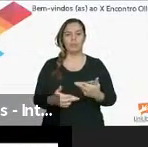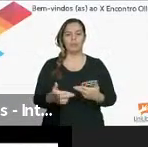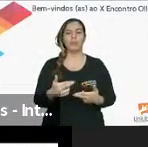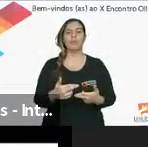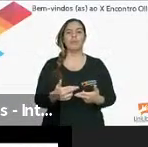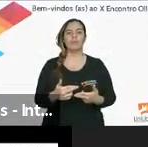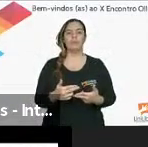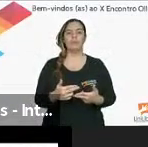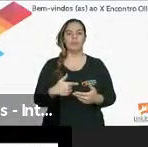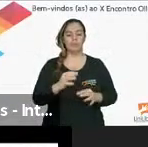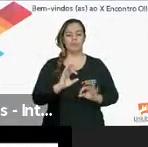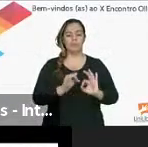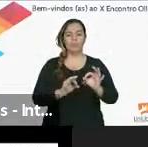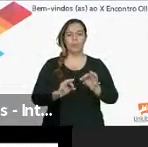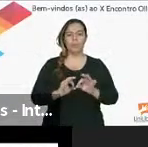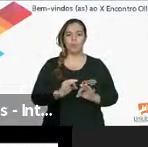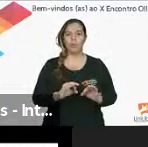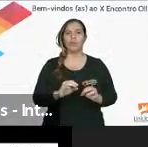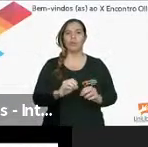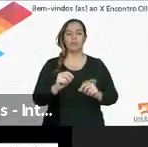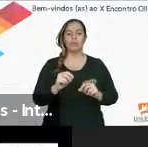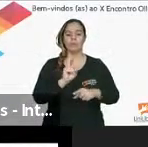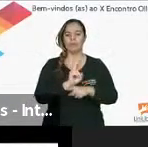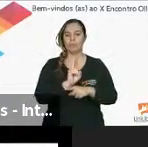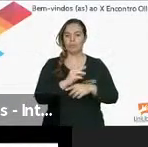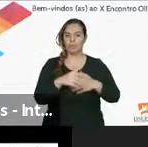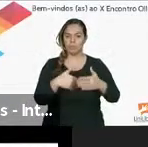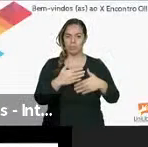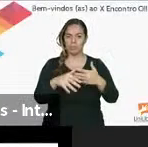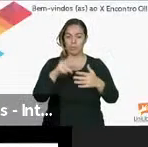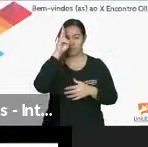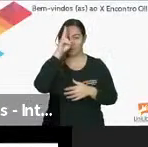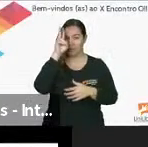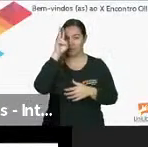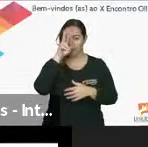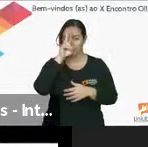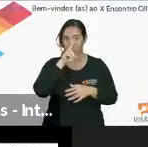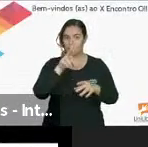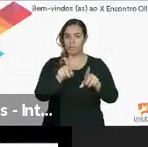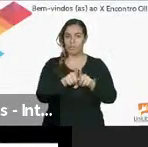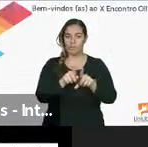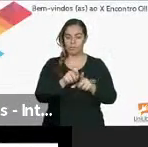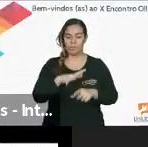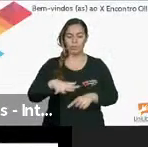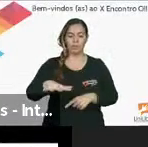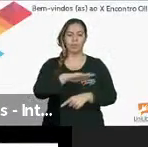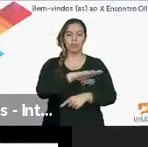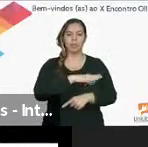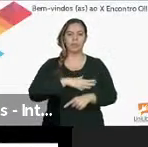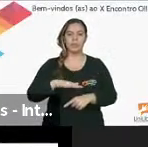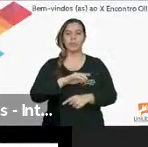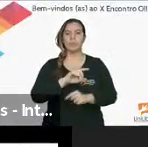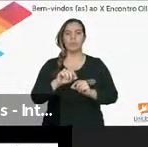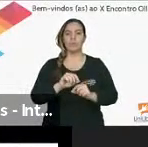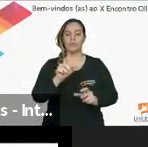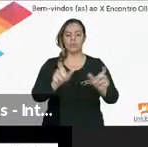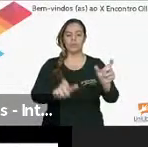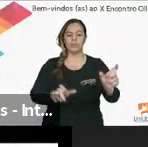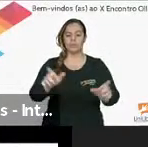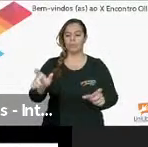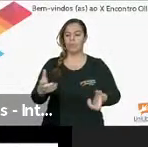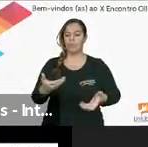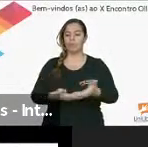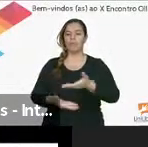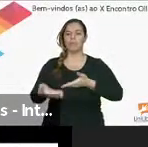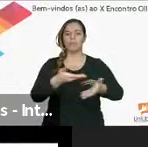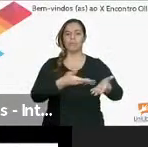producciones moleculares que se conserva históricamente en este ámbito continuo de interacciones con el entorno, sistema